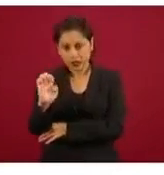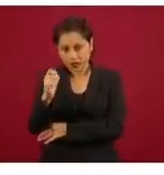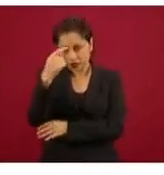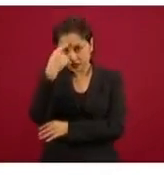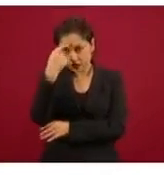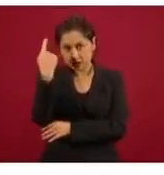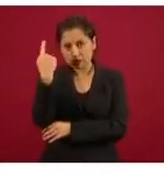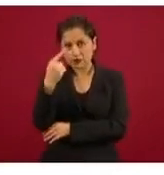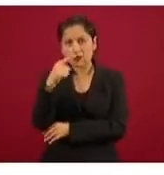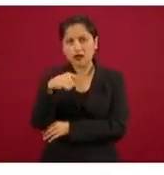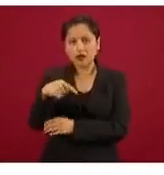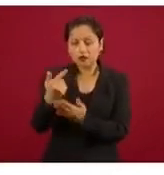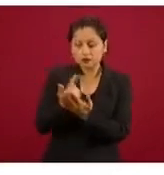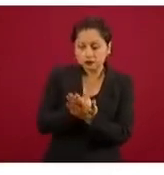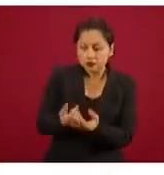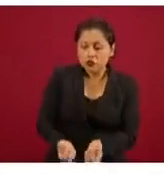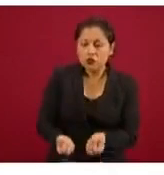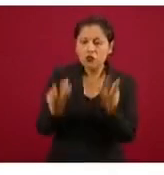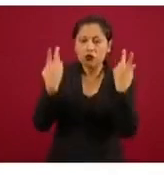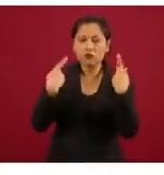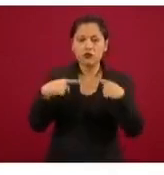del personal. La siguiente.